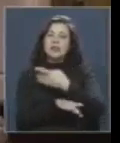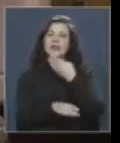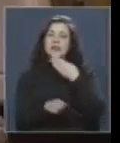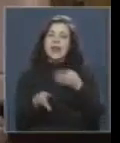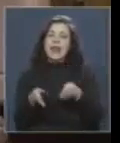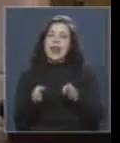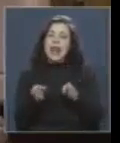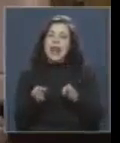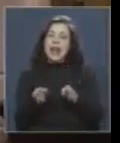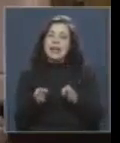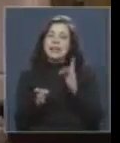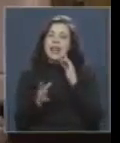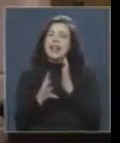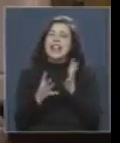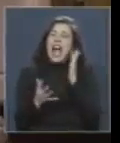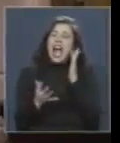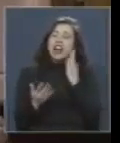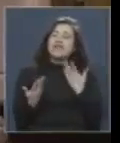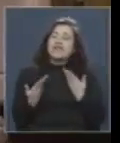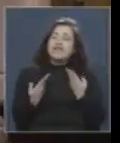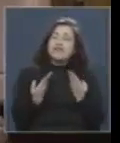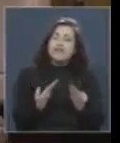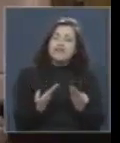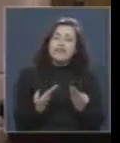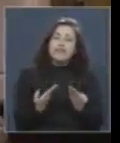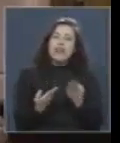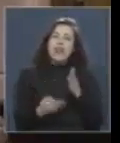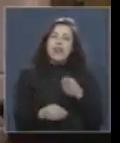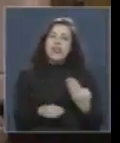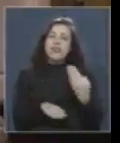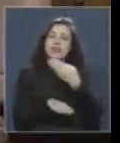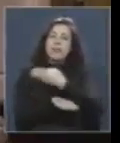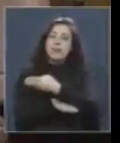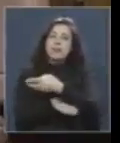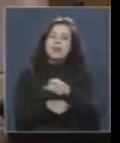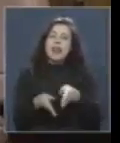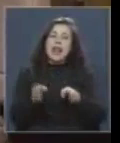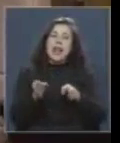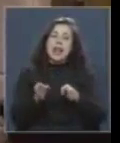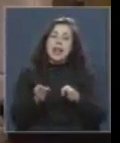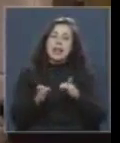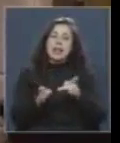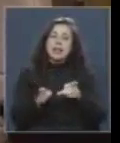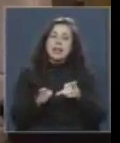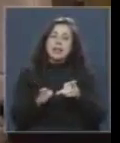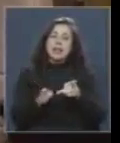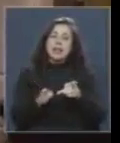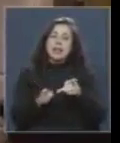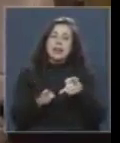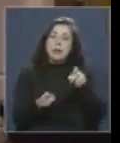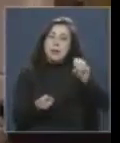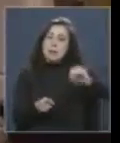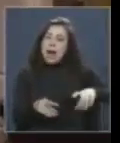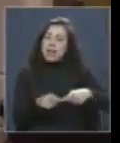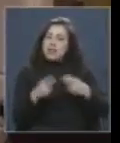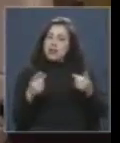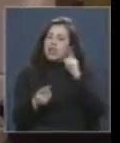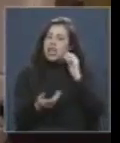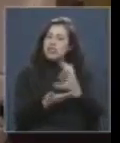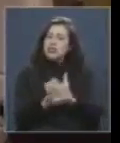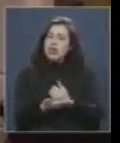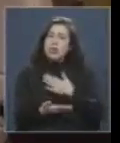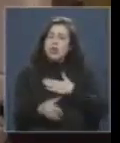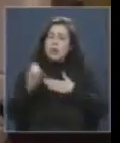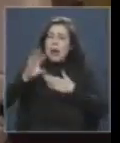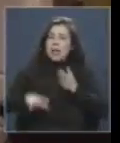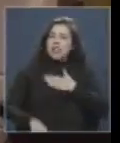calles. Si son tan generosos, deberían estar presentes ahí en las calles. Páguese su el pasaje, pues si usted tiene un sueldo suficiente va a pagárselo, porque yo